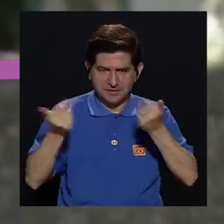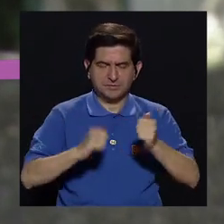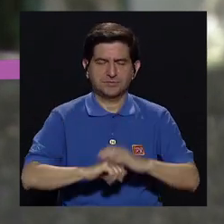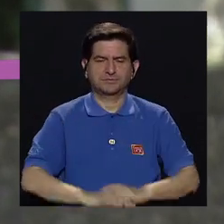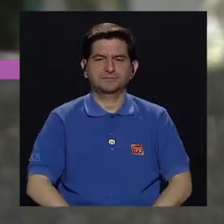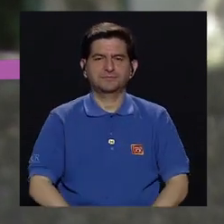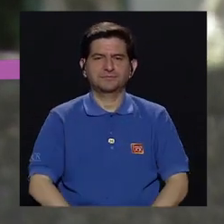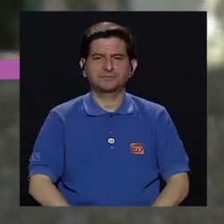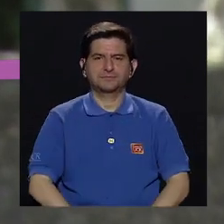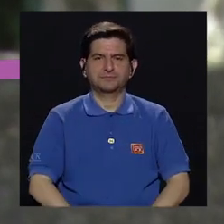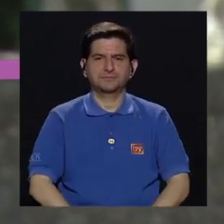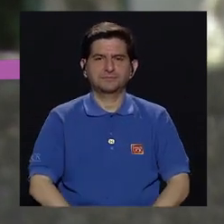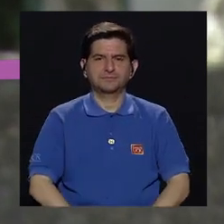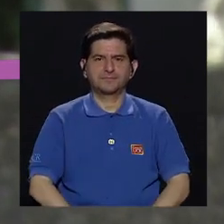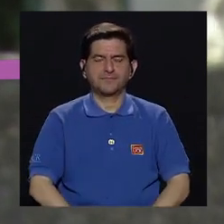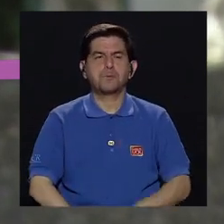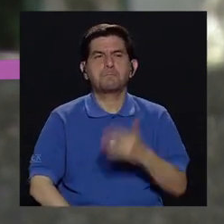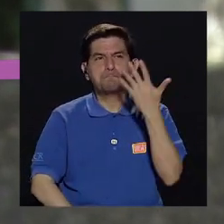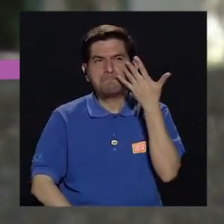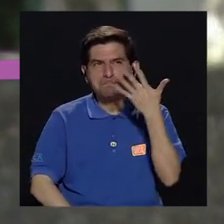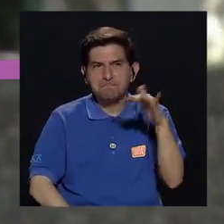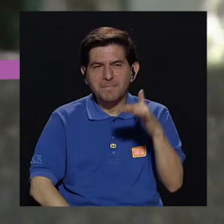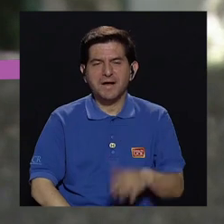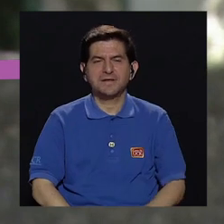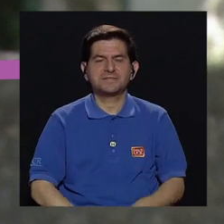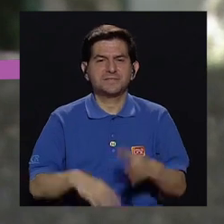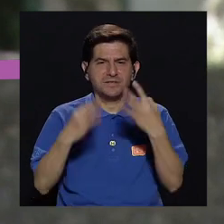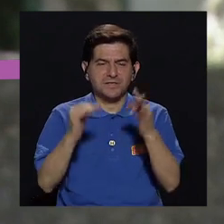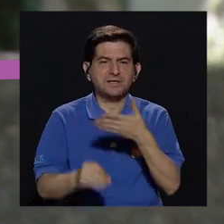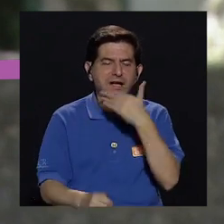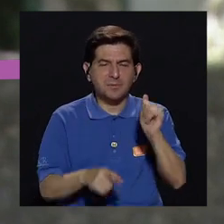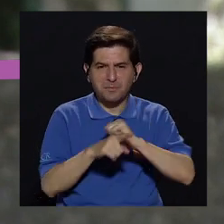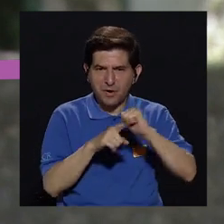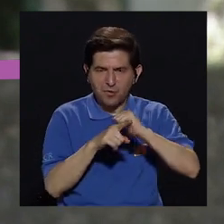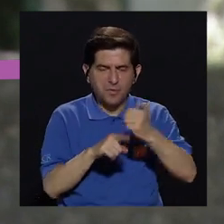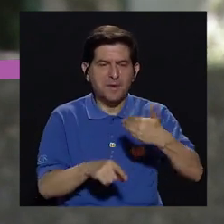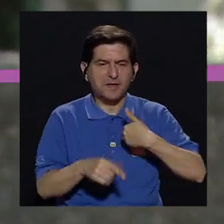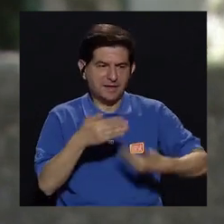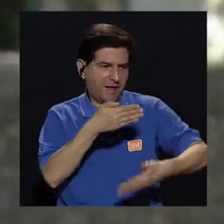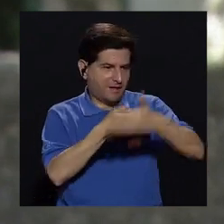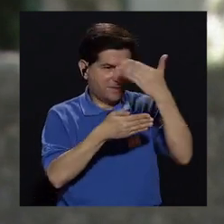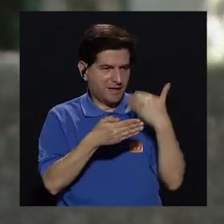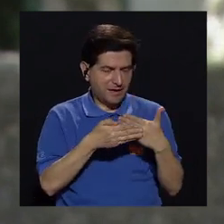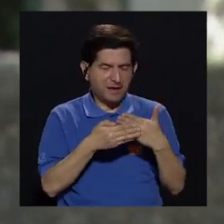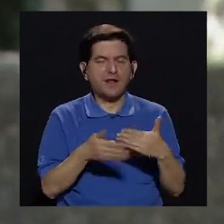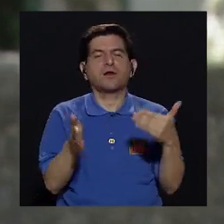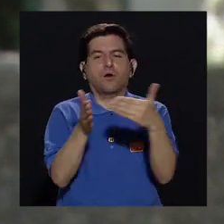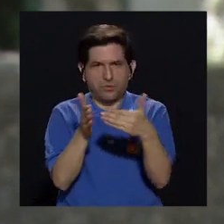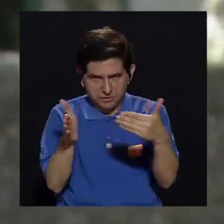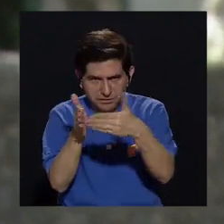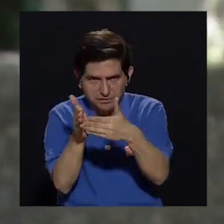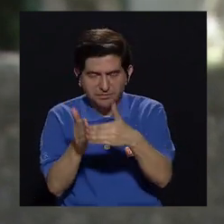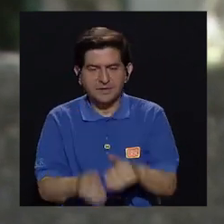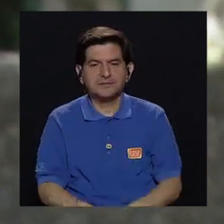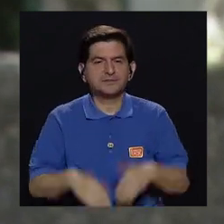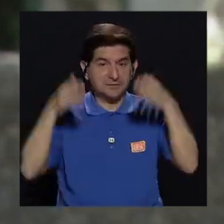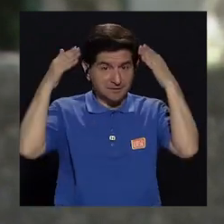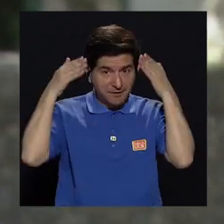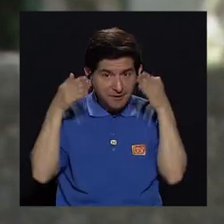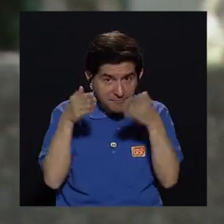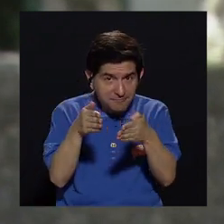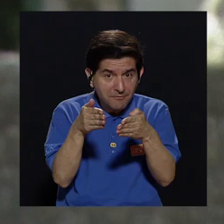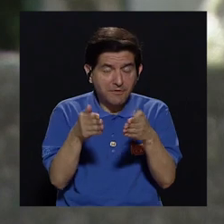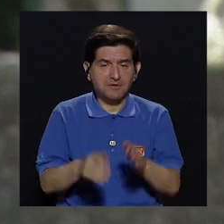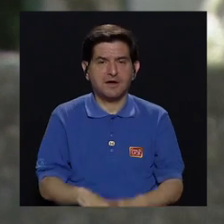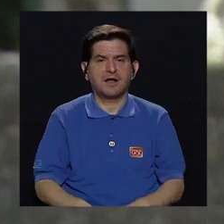demás. Un poco es similar rescatar las mejores prácticas que hemos tenido y